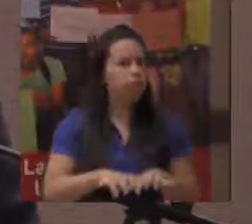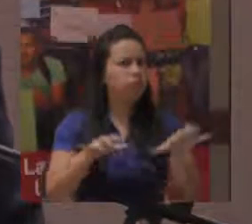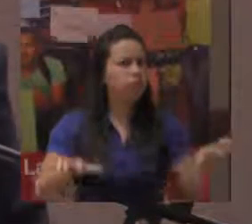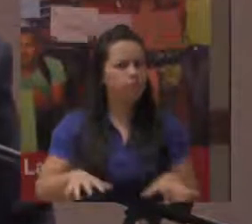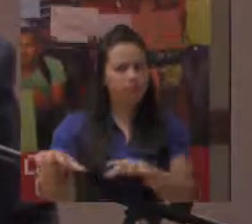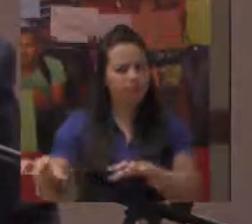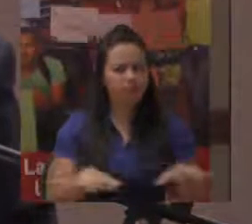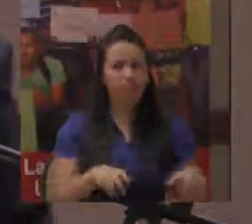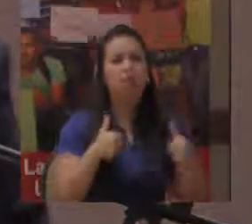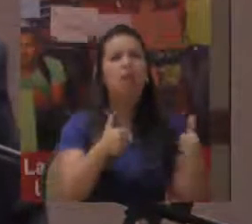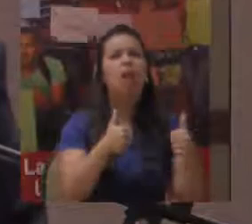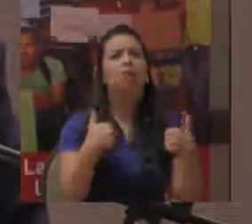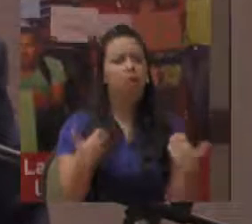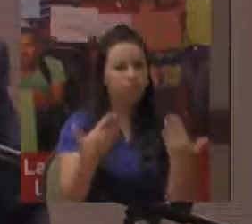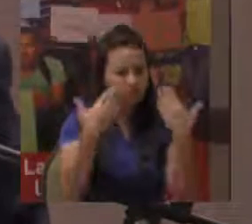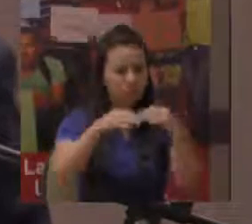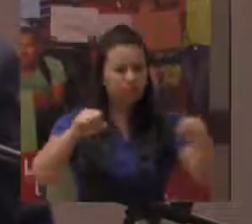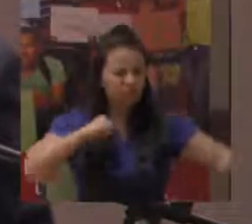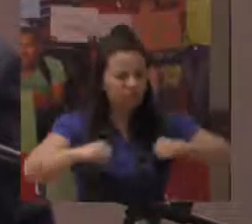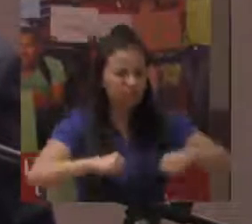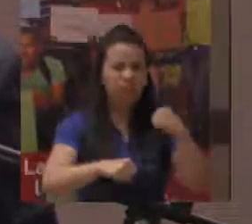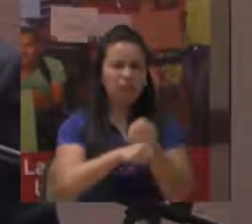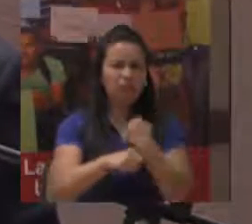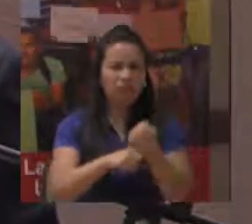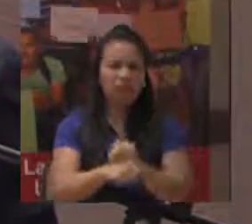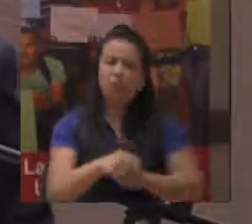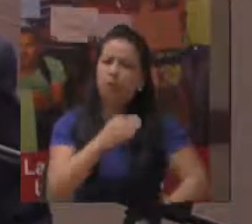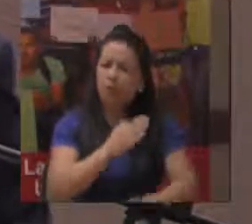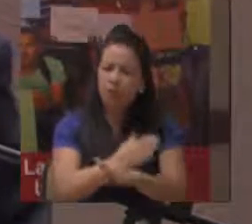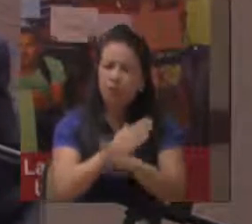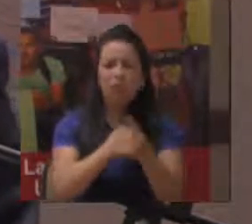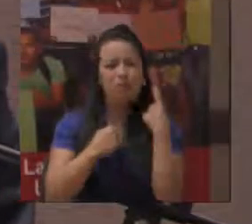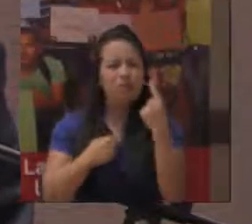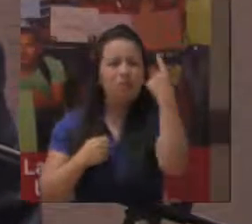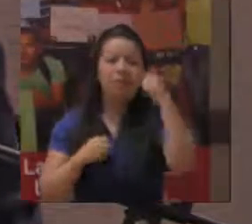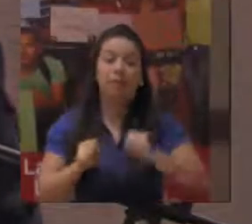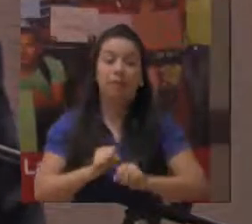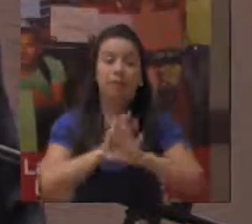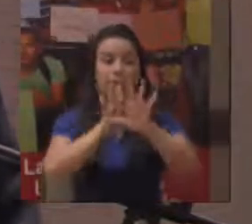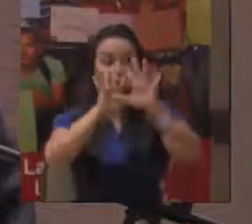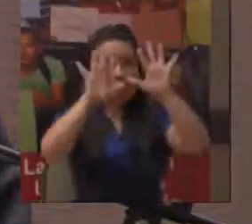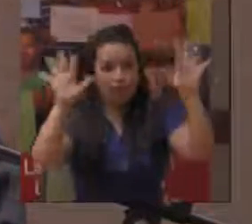ejecución. Continuar con las políticas de transparencia y eficiencia de la